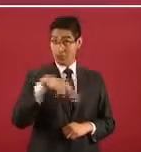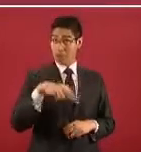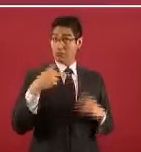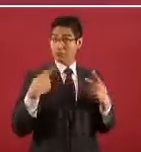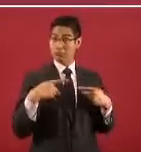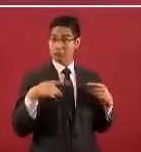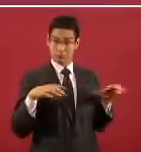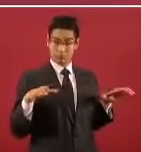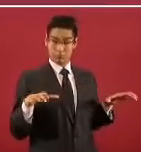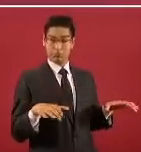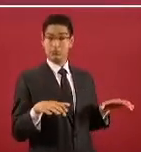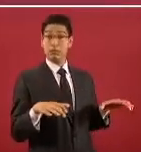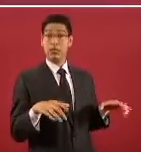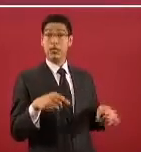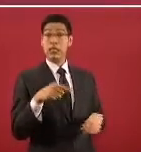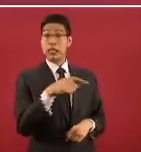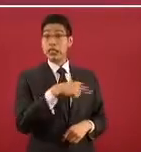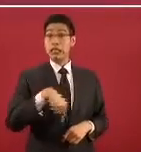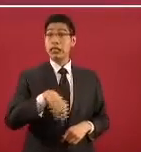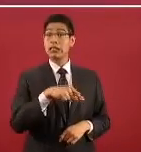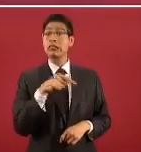es mucha pieza.